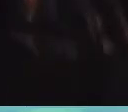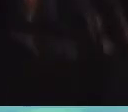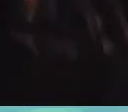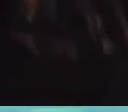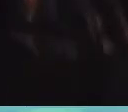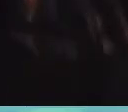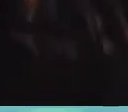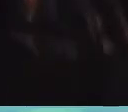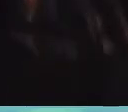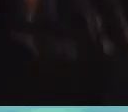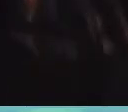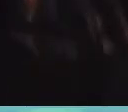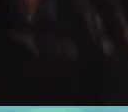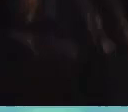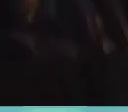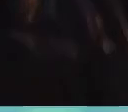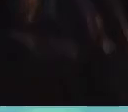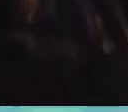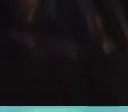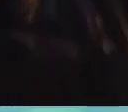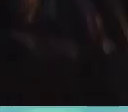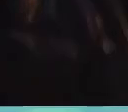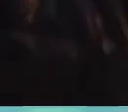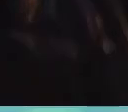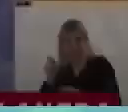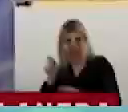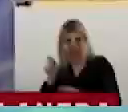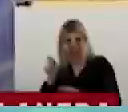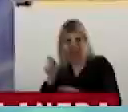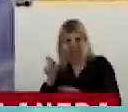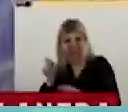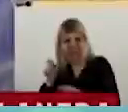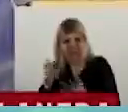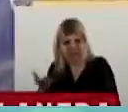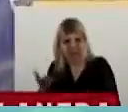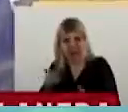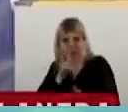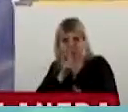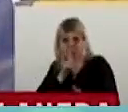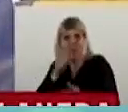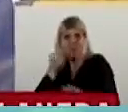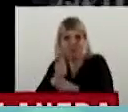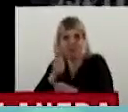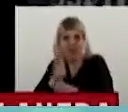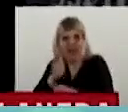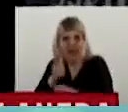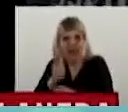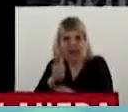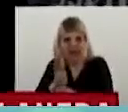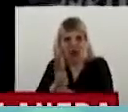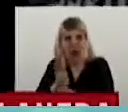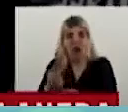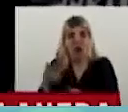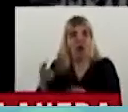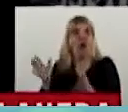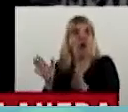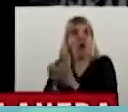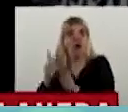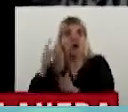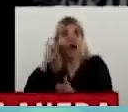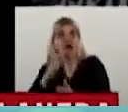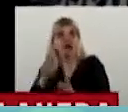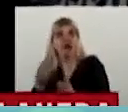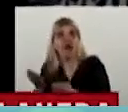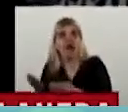meloneo, el romance con Putin. La provincia de Buenos Aires había empezado antes que nosotros